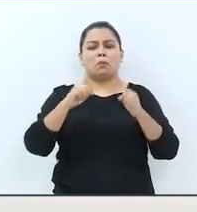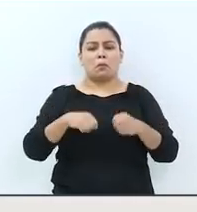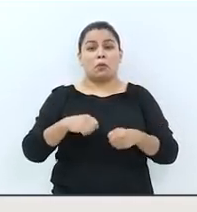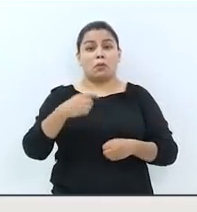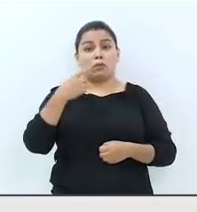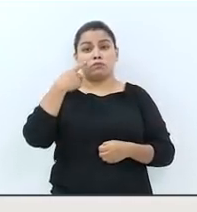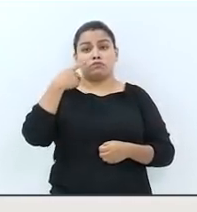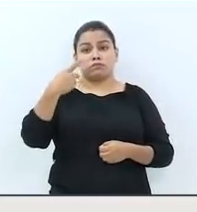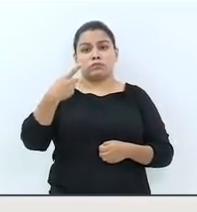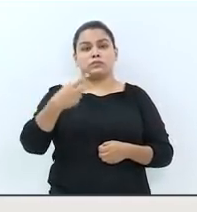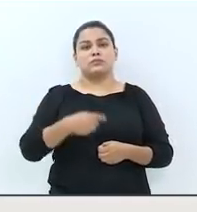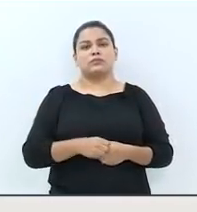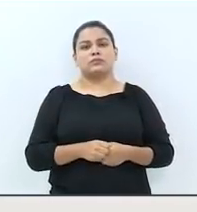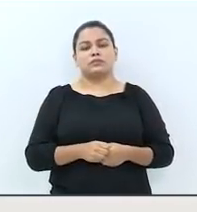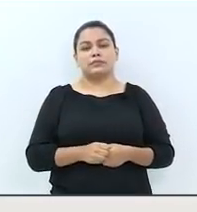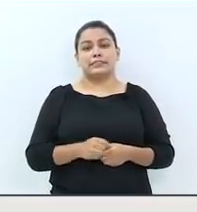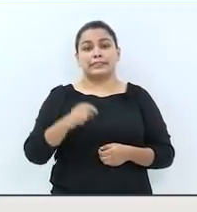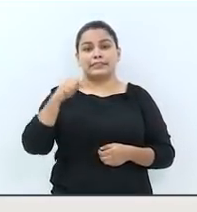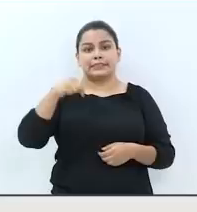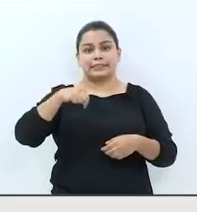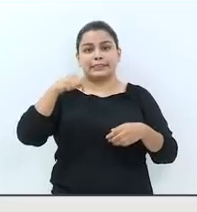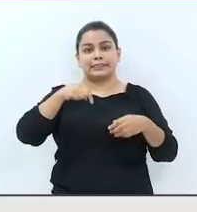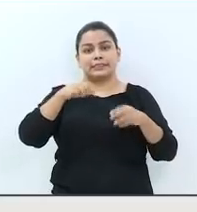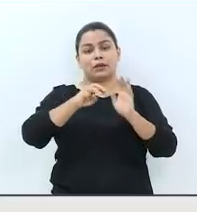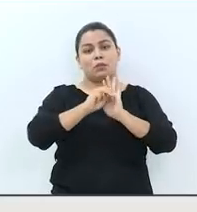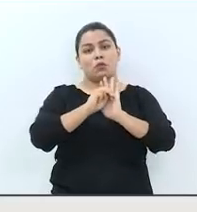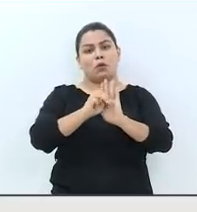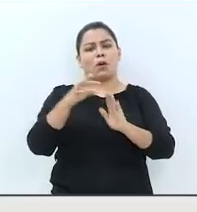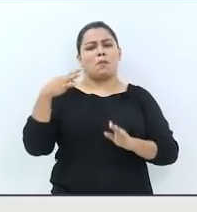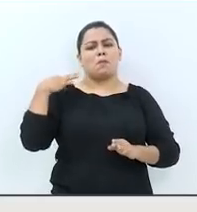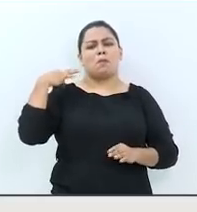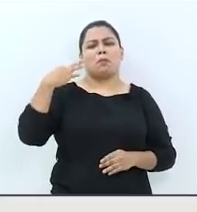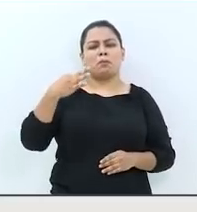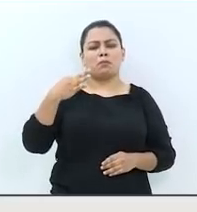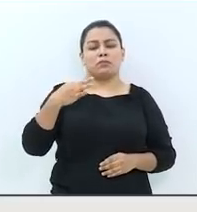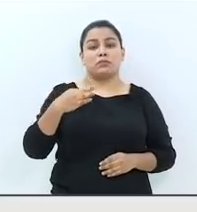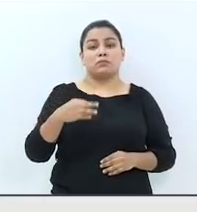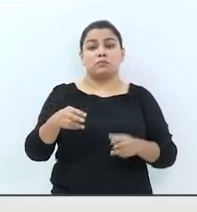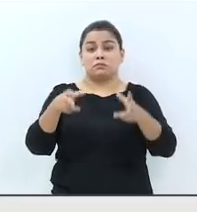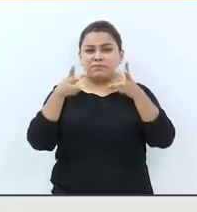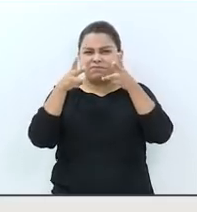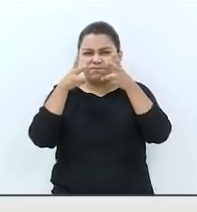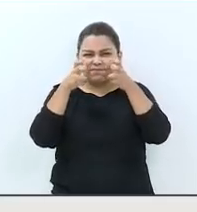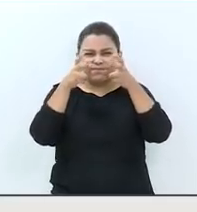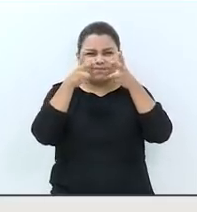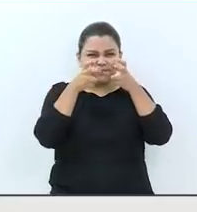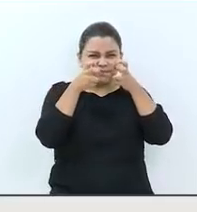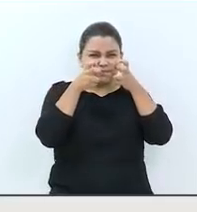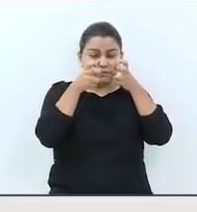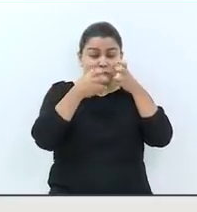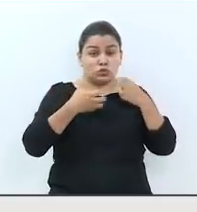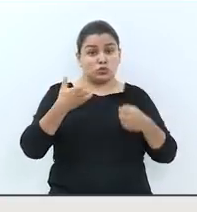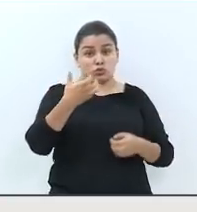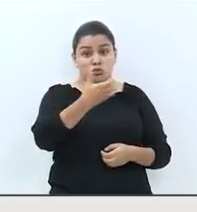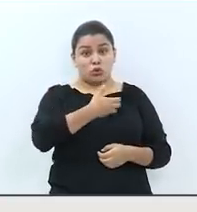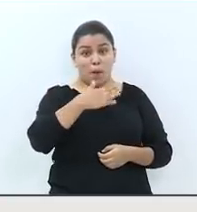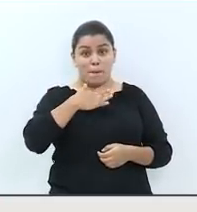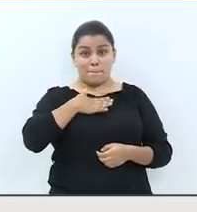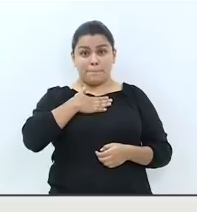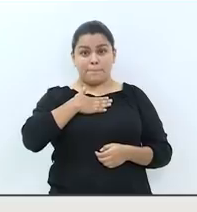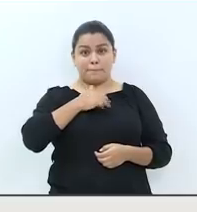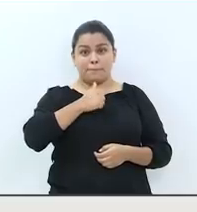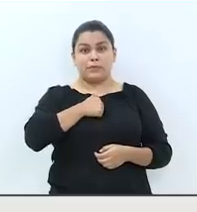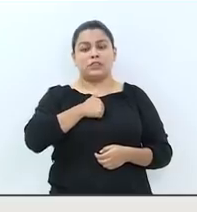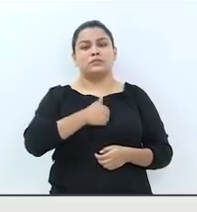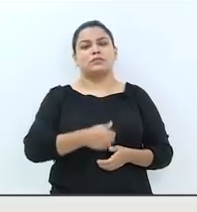observar que este modelo lo que nos invita es justamente a eso, a ser muy observadores de nosotros y de nosotros mismos